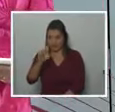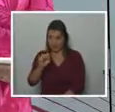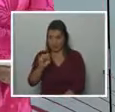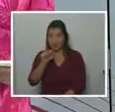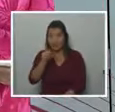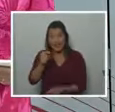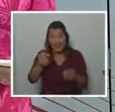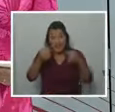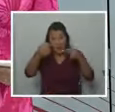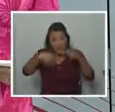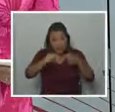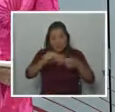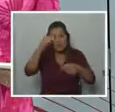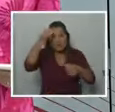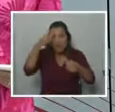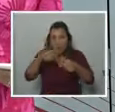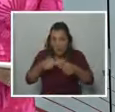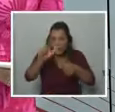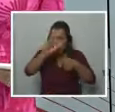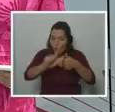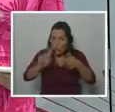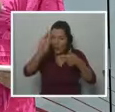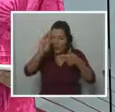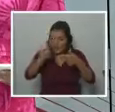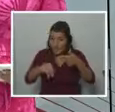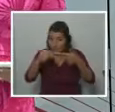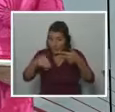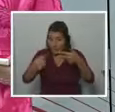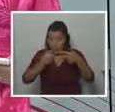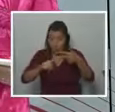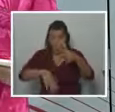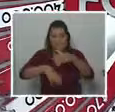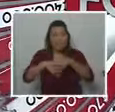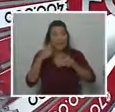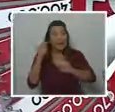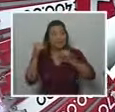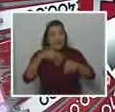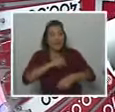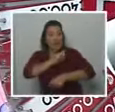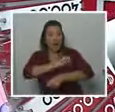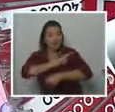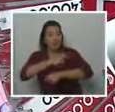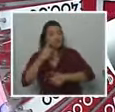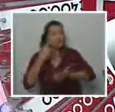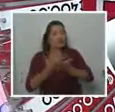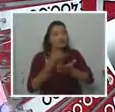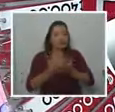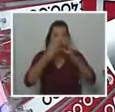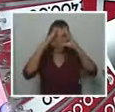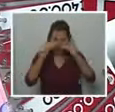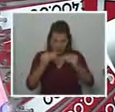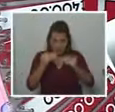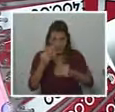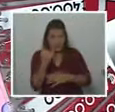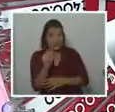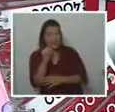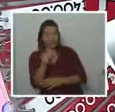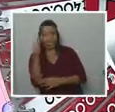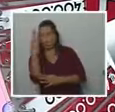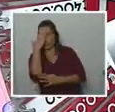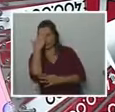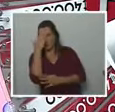hasta el miércoles para poder validar sus datos. Y si usted no sabe cuáles son las fracciones